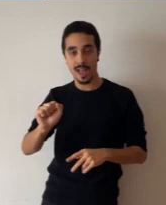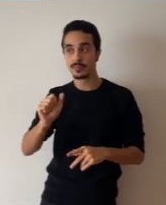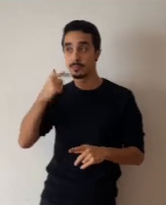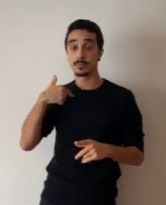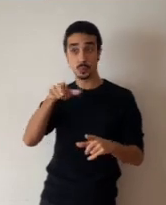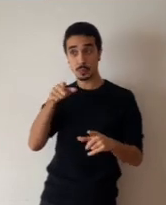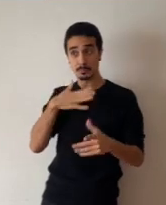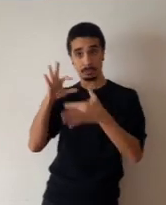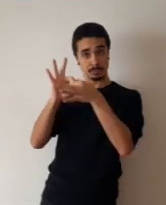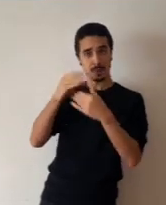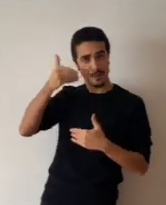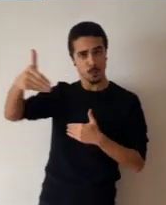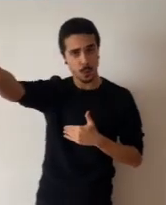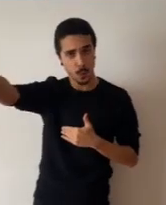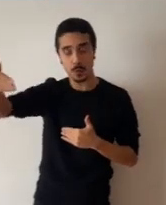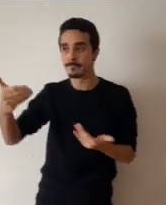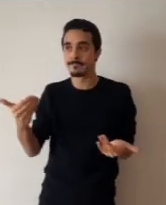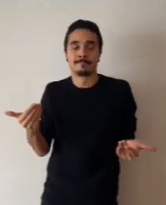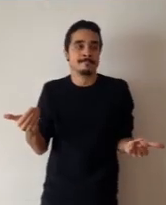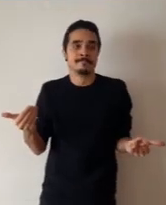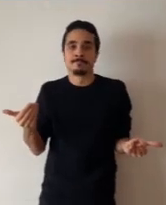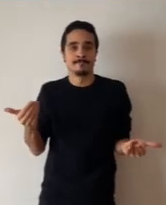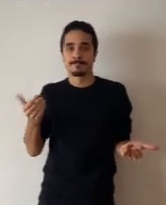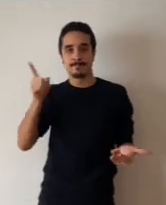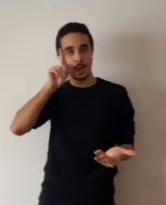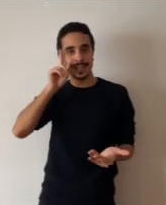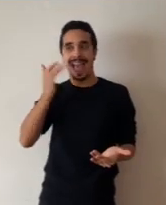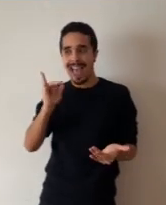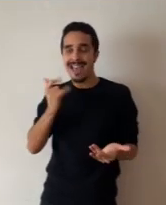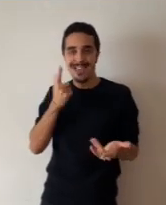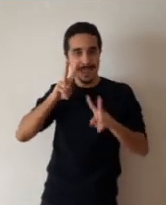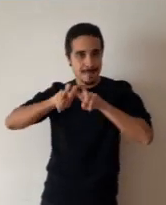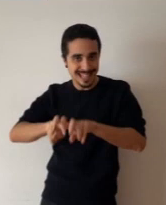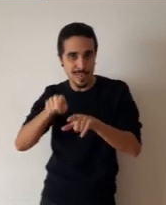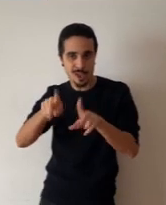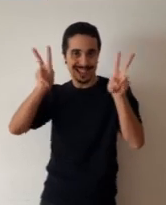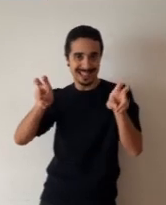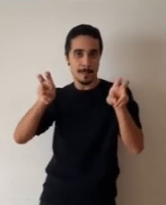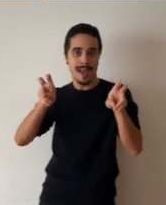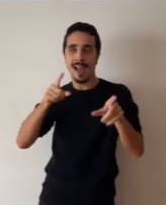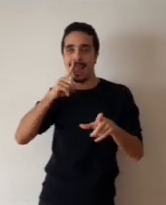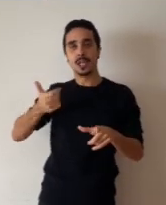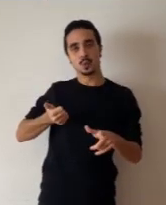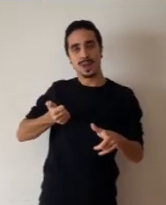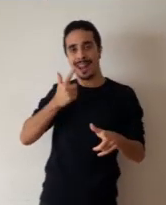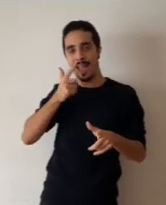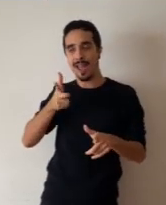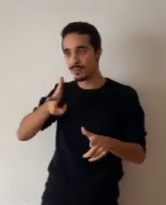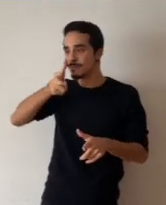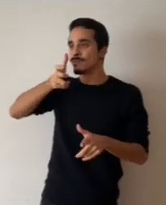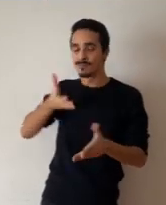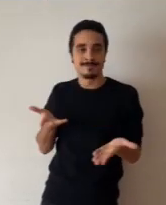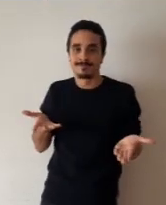Afrezza te refieres al futuro, pues no, sé que hay vías de investigación de nuevo en